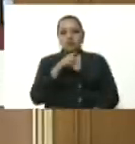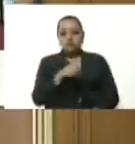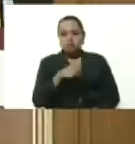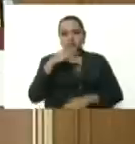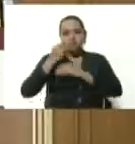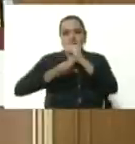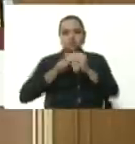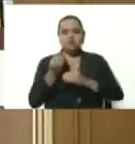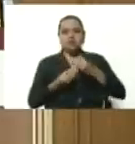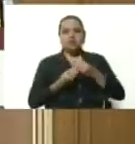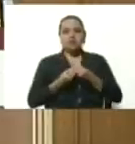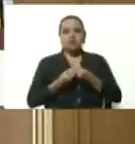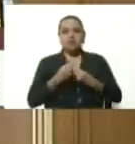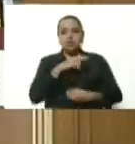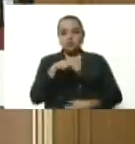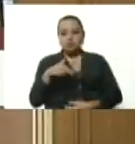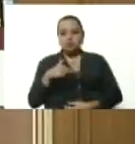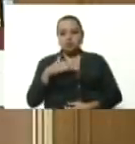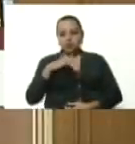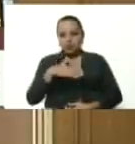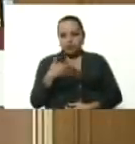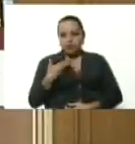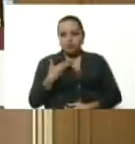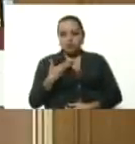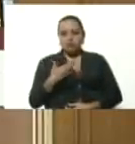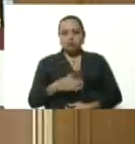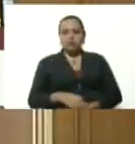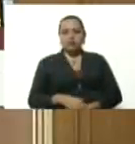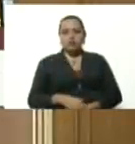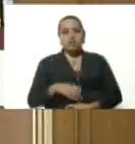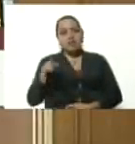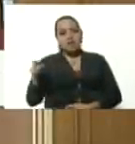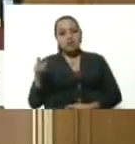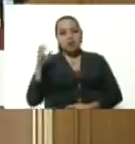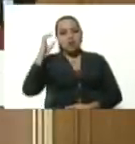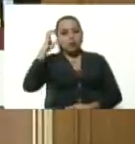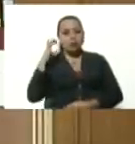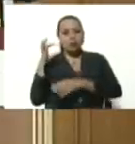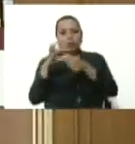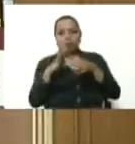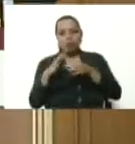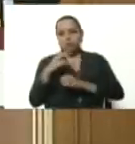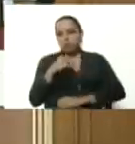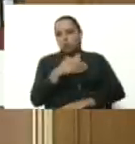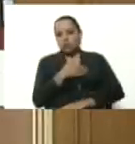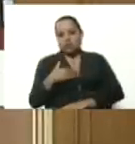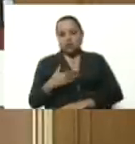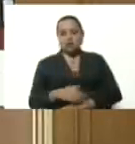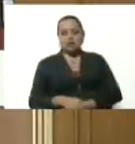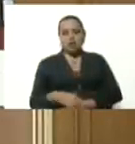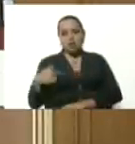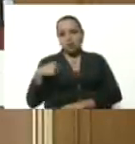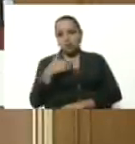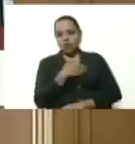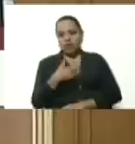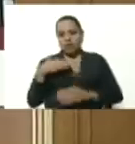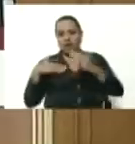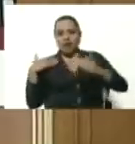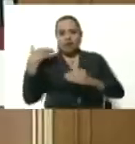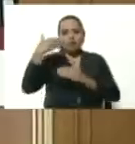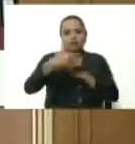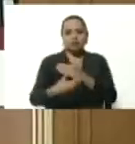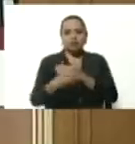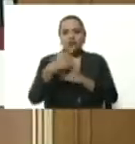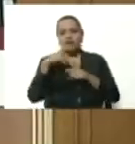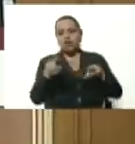pasar, y a eso se quiere adelantar la Unión Europea, y a eso se quiere adelantar el Imperio